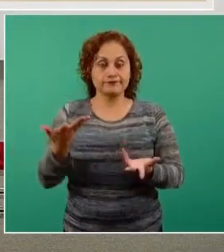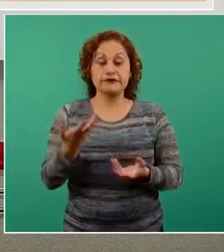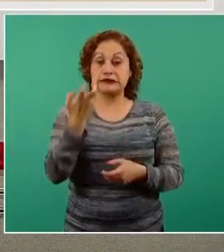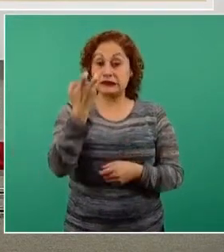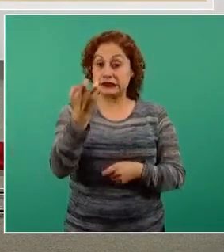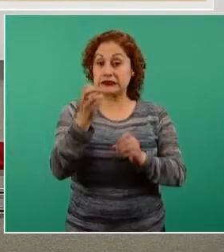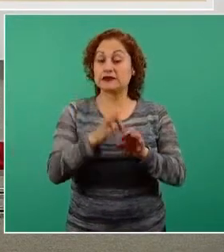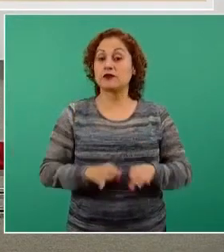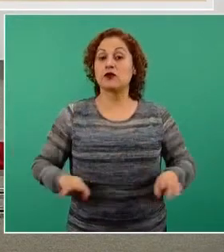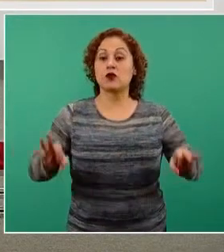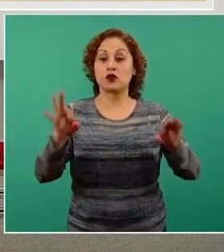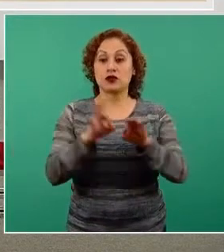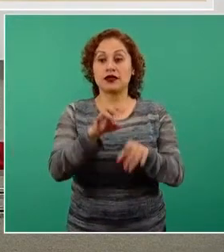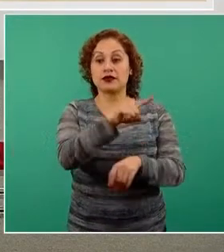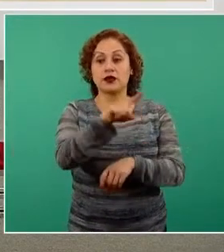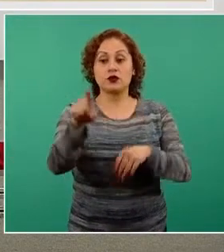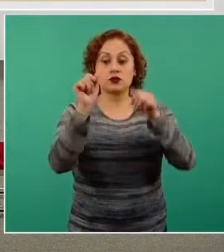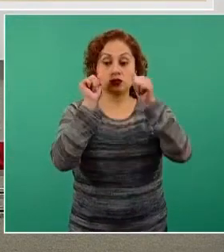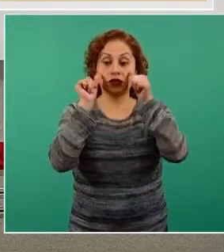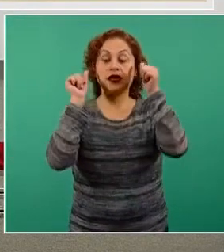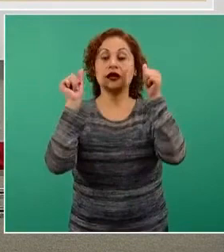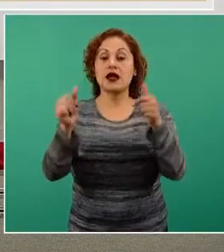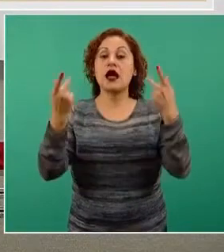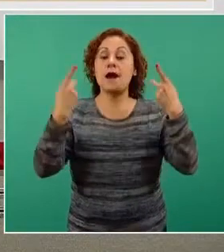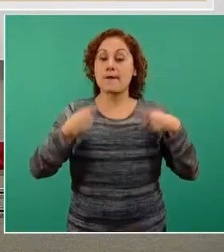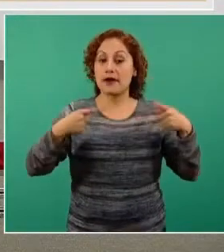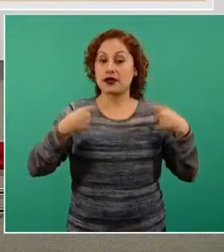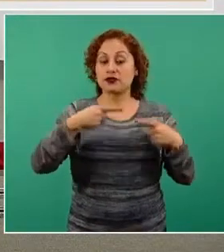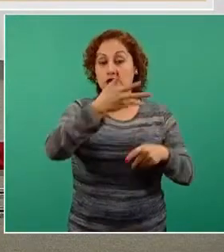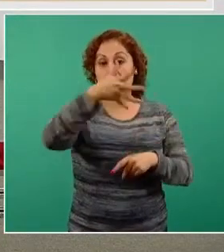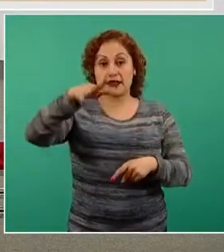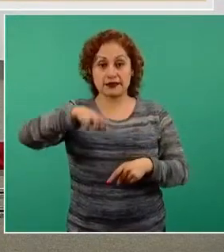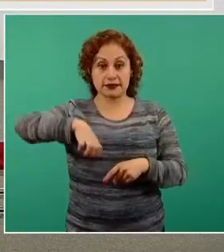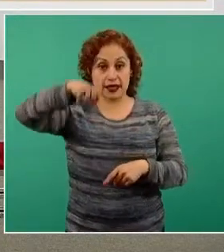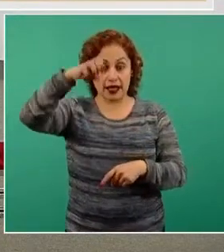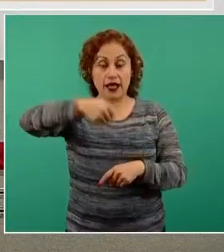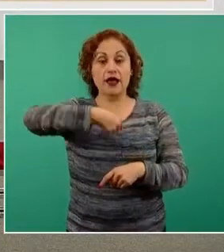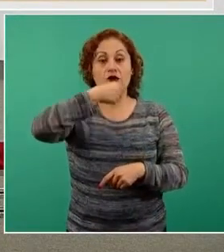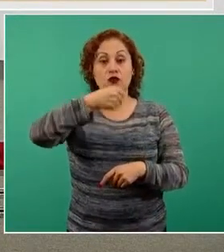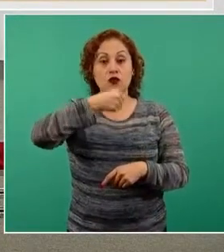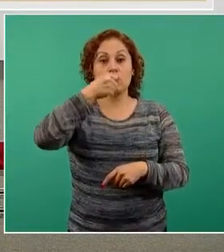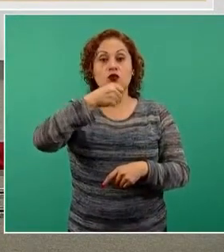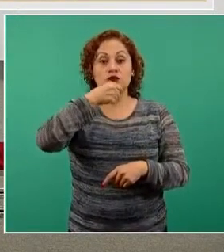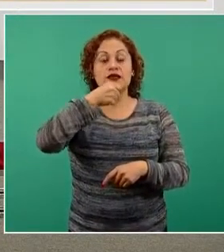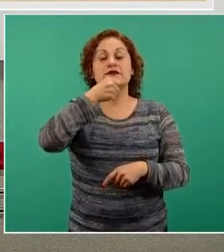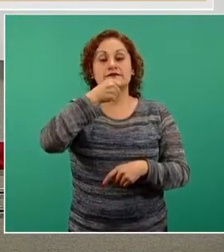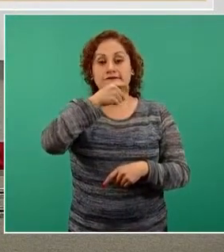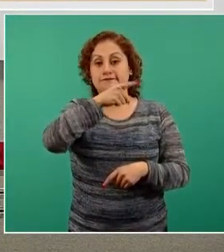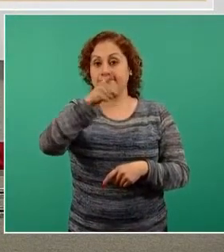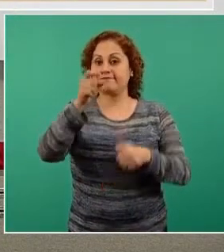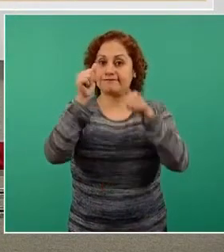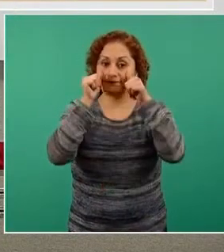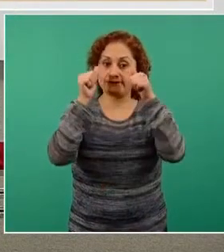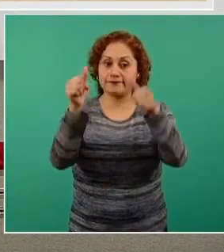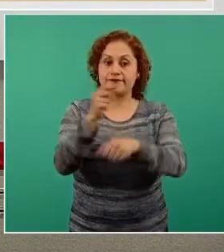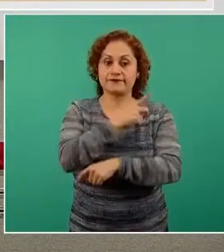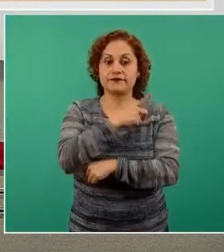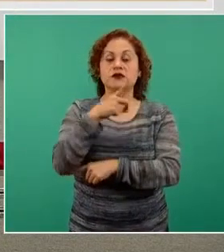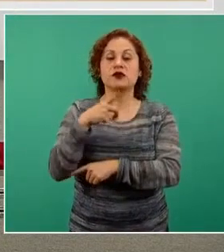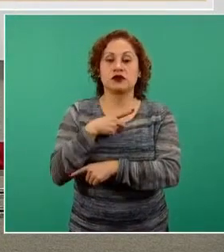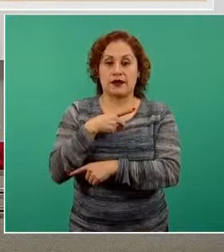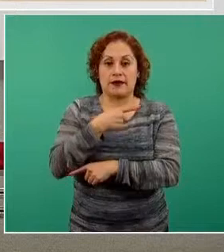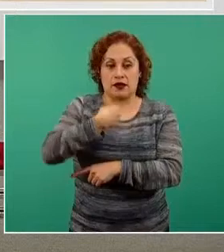enfatizar que nuestros adultos mayores, en este acompañamiento que le tenemos que dar como